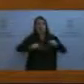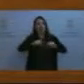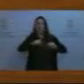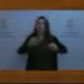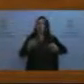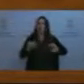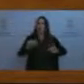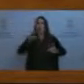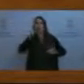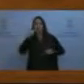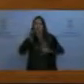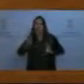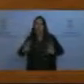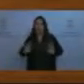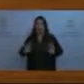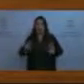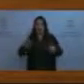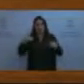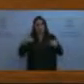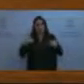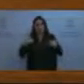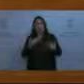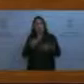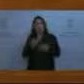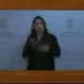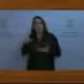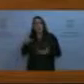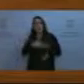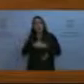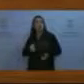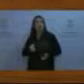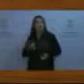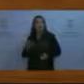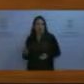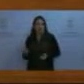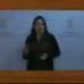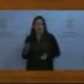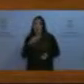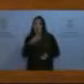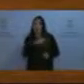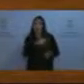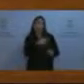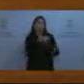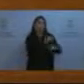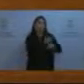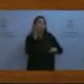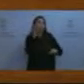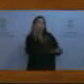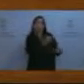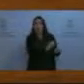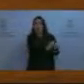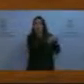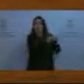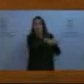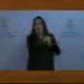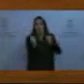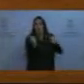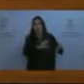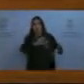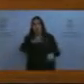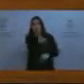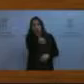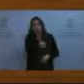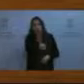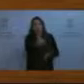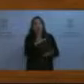Fernández y le pedían coraje y valentía para destituirla. Pero lo cierto es que todas las razones que se